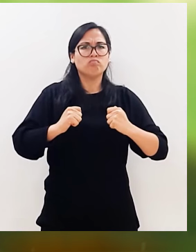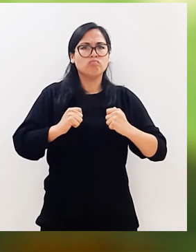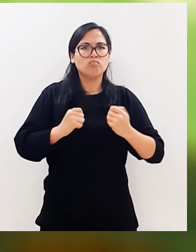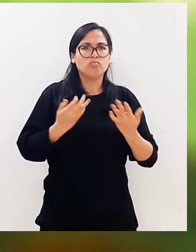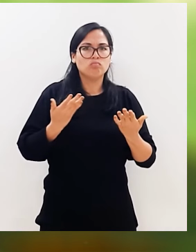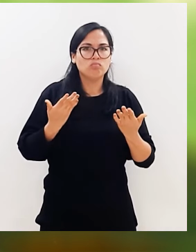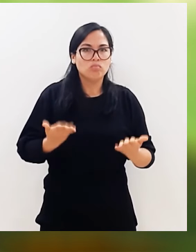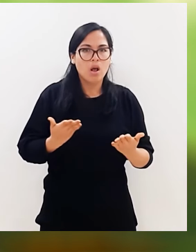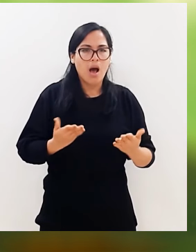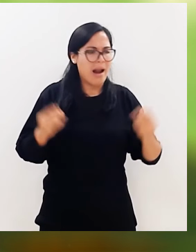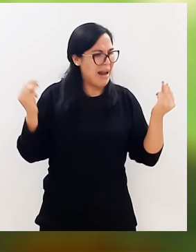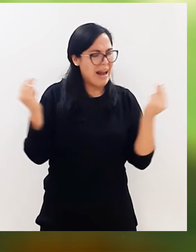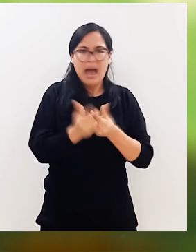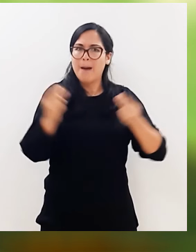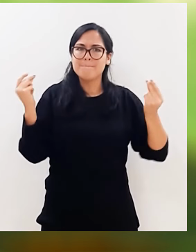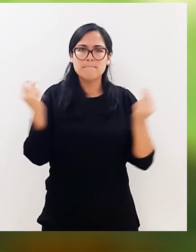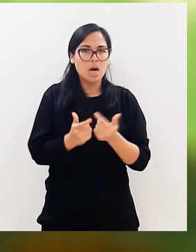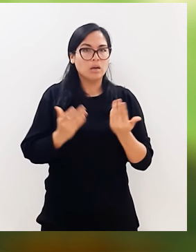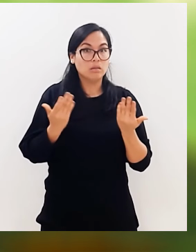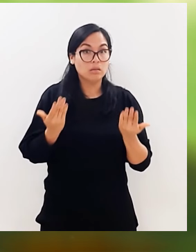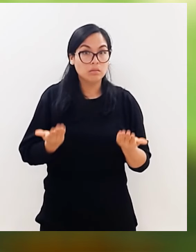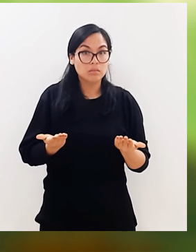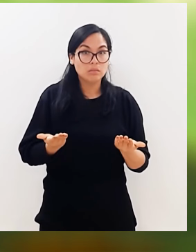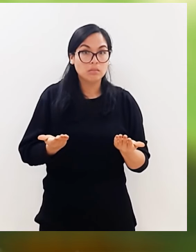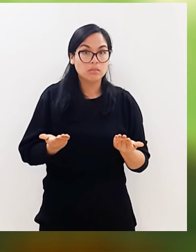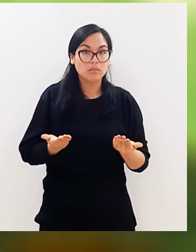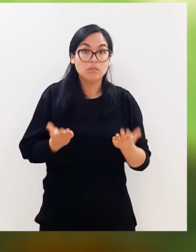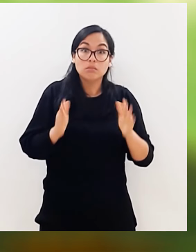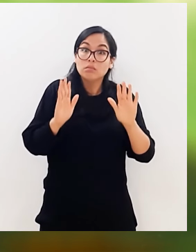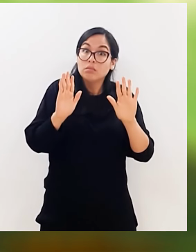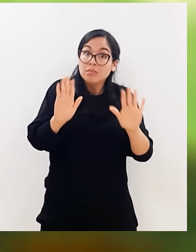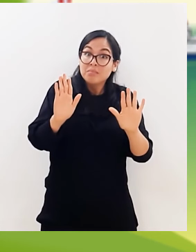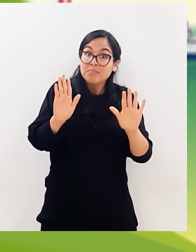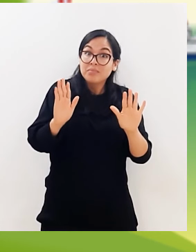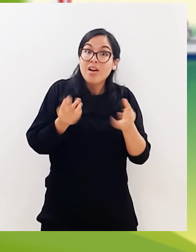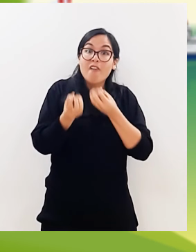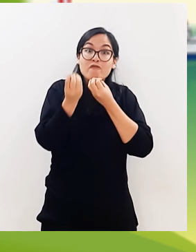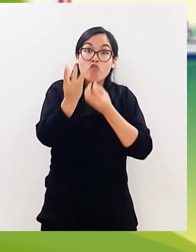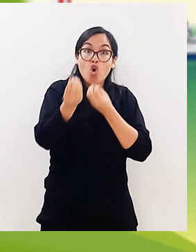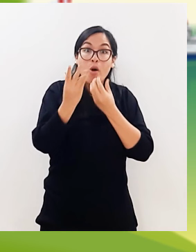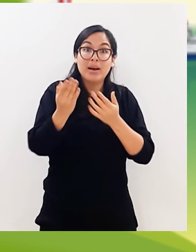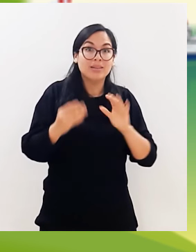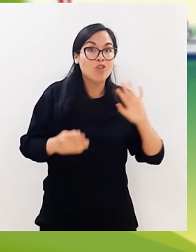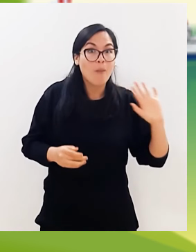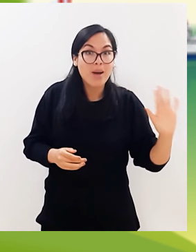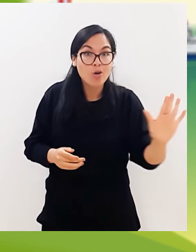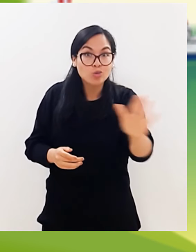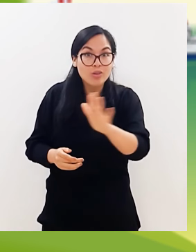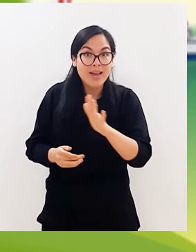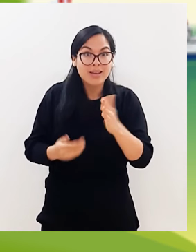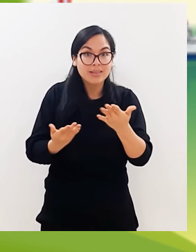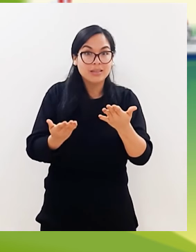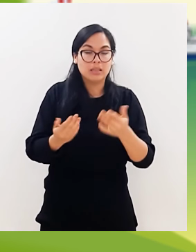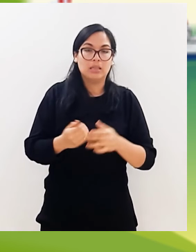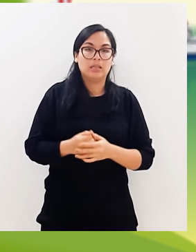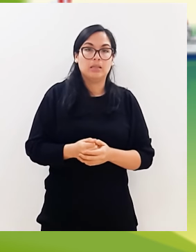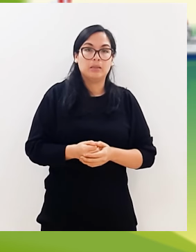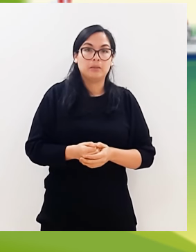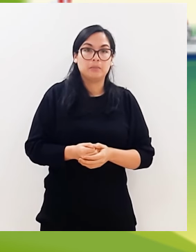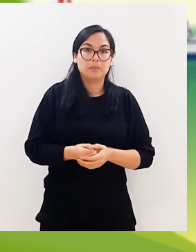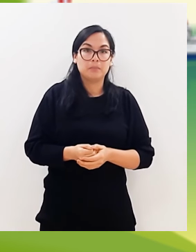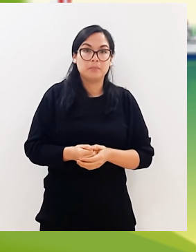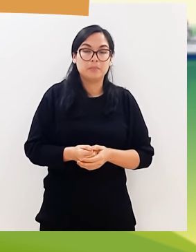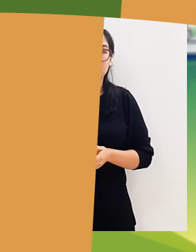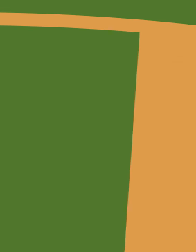firmeza, de manera inmediata ¡Tengo un dato curioso para ustedes!